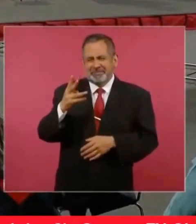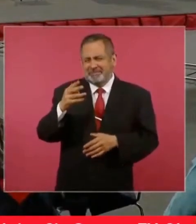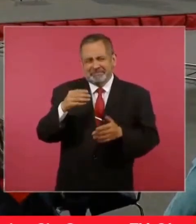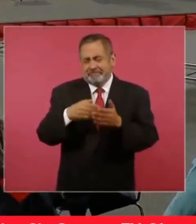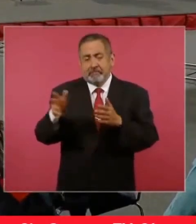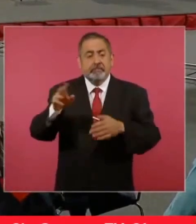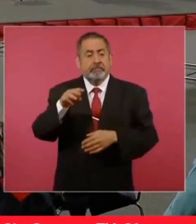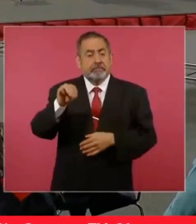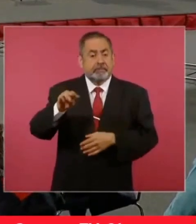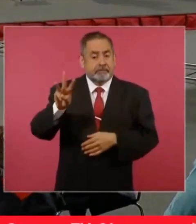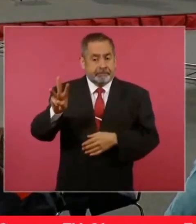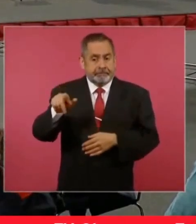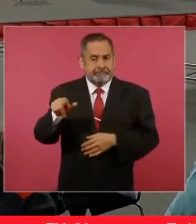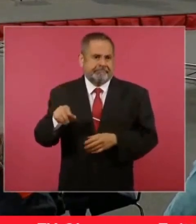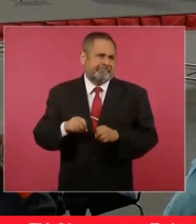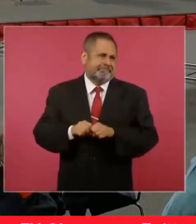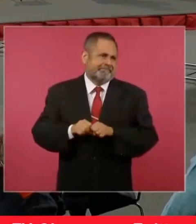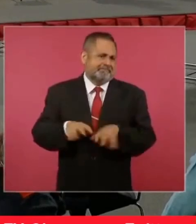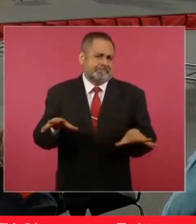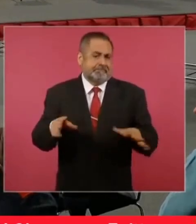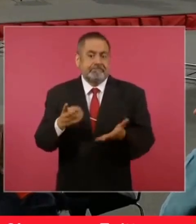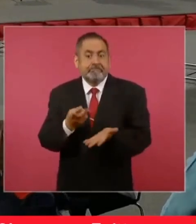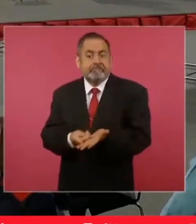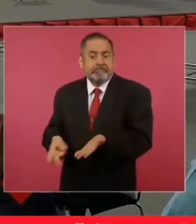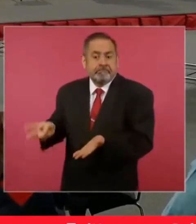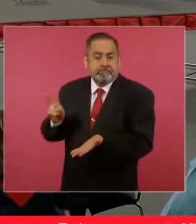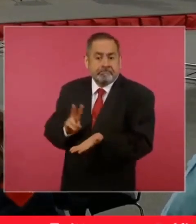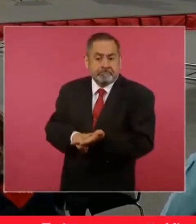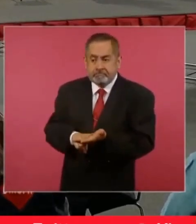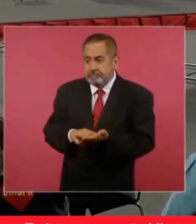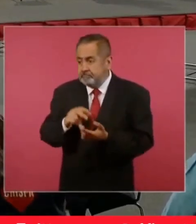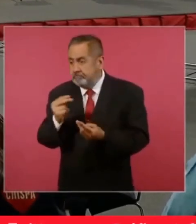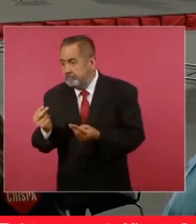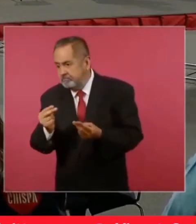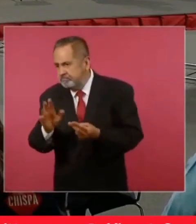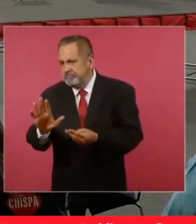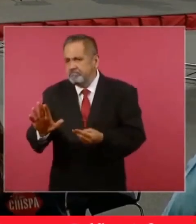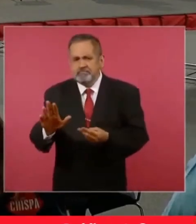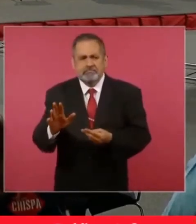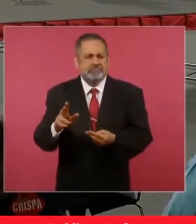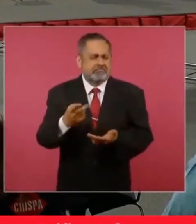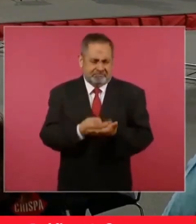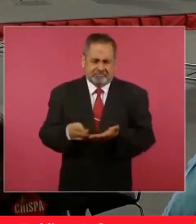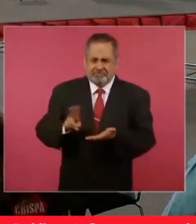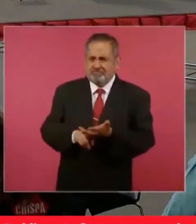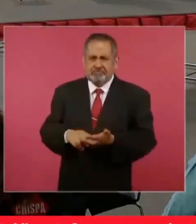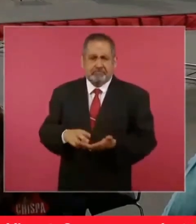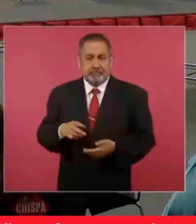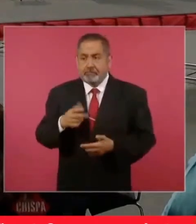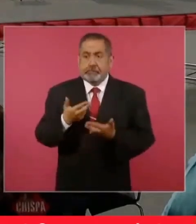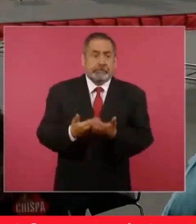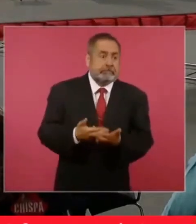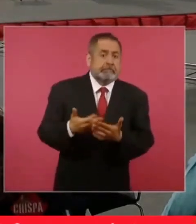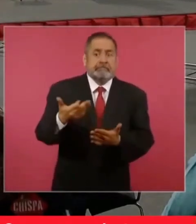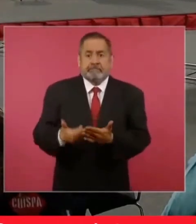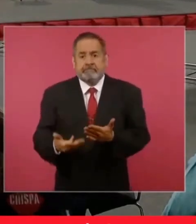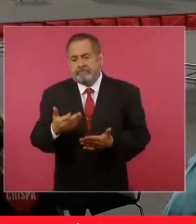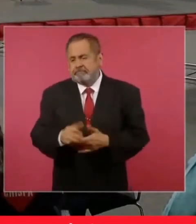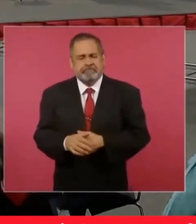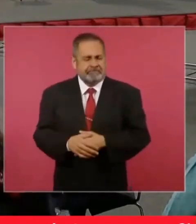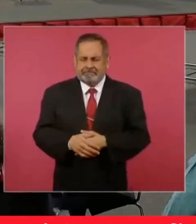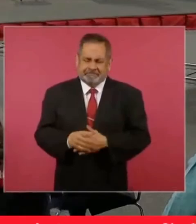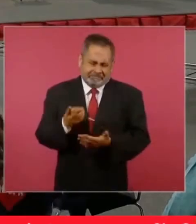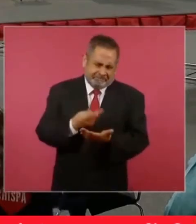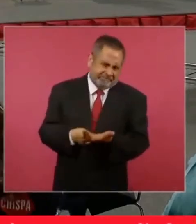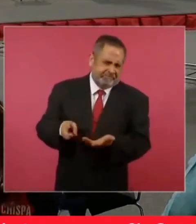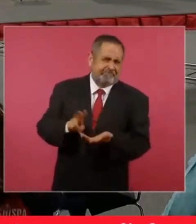megawatts, que es el doble de la necesidad de este país. No hay deficiencia en energía eléctrica, ni ha